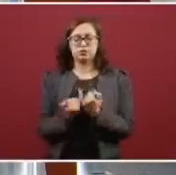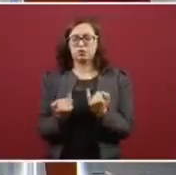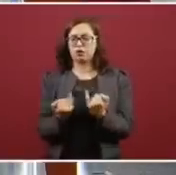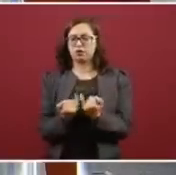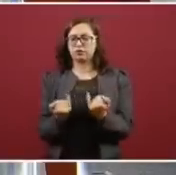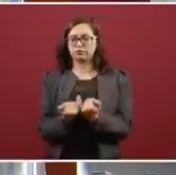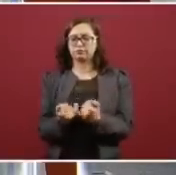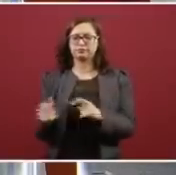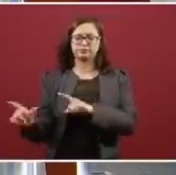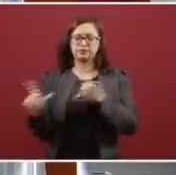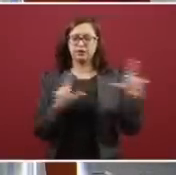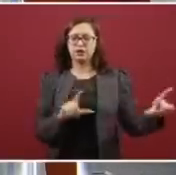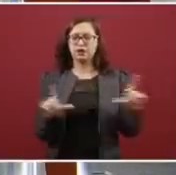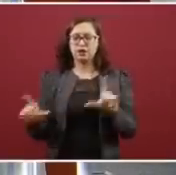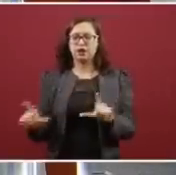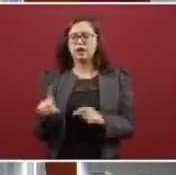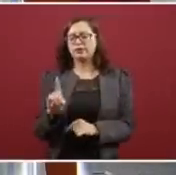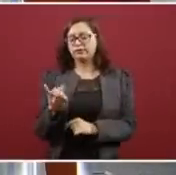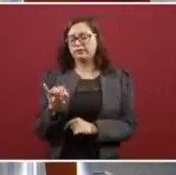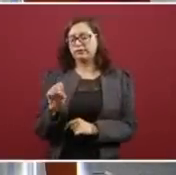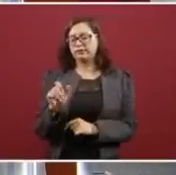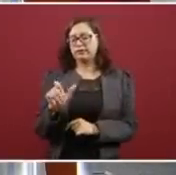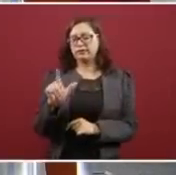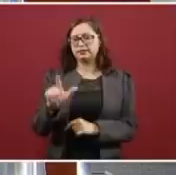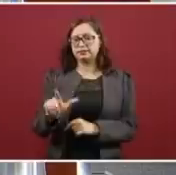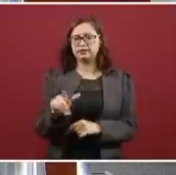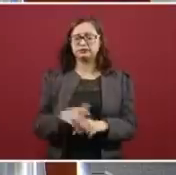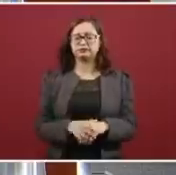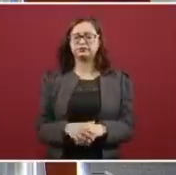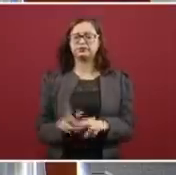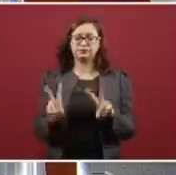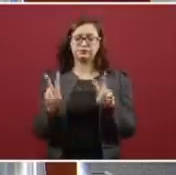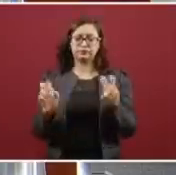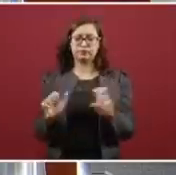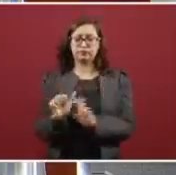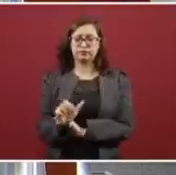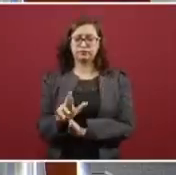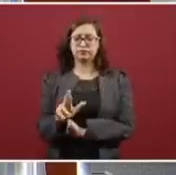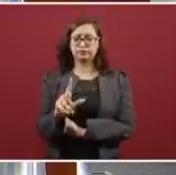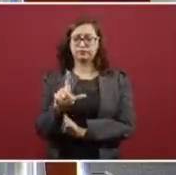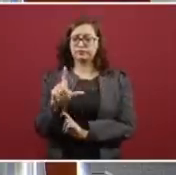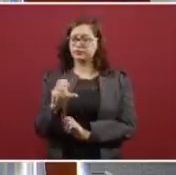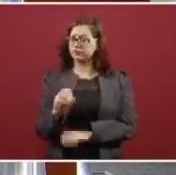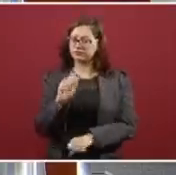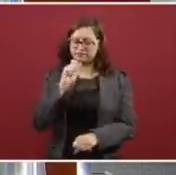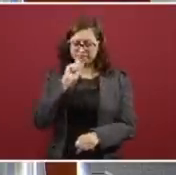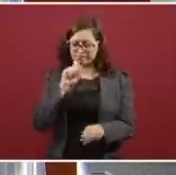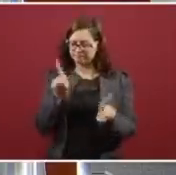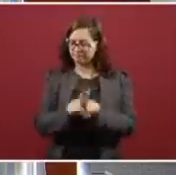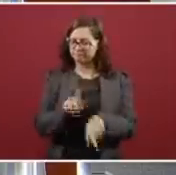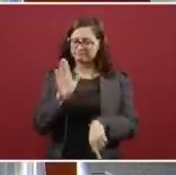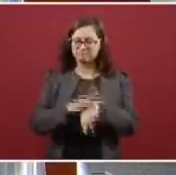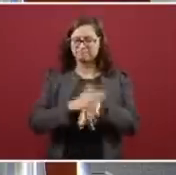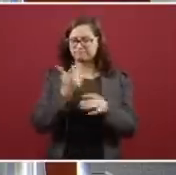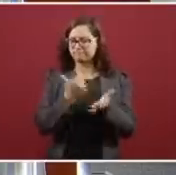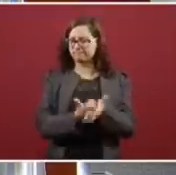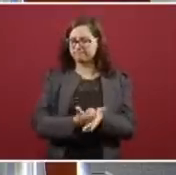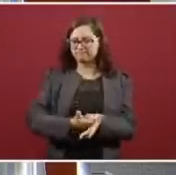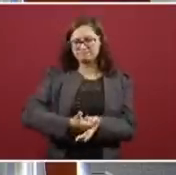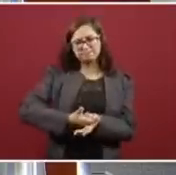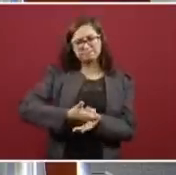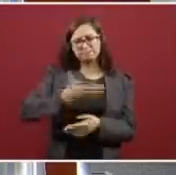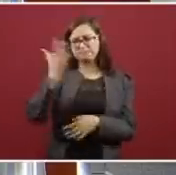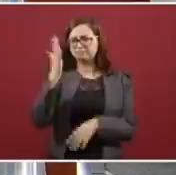litro por último en el caso de diésel arco otra vez el primer lugar en que tiene la más caro que